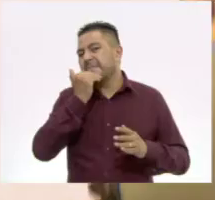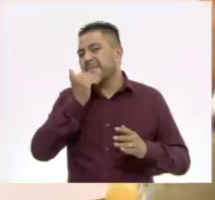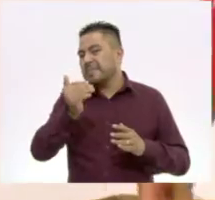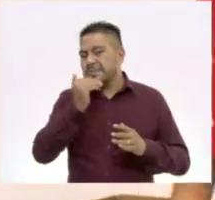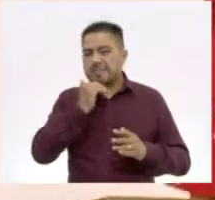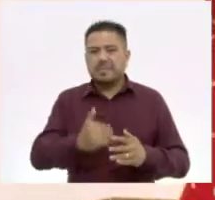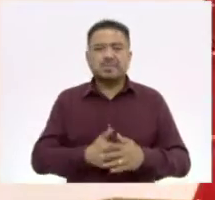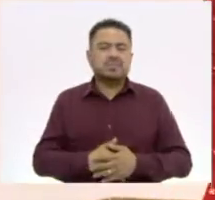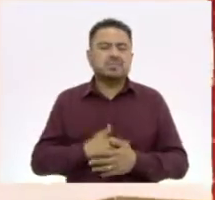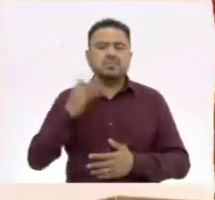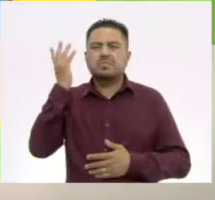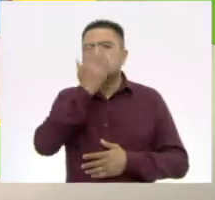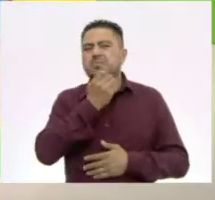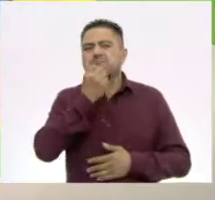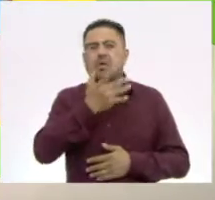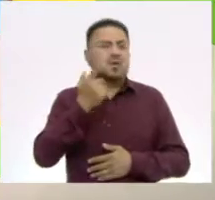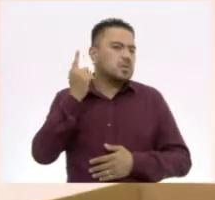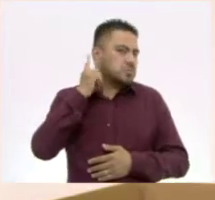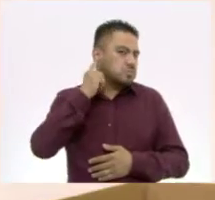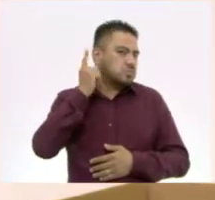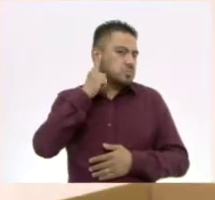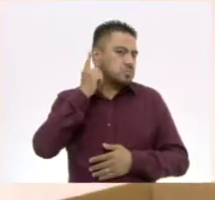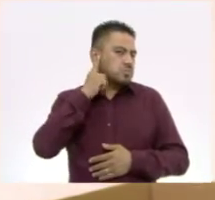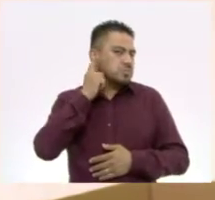qué bonito suena